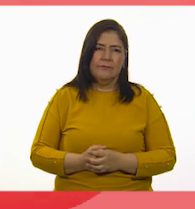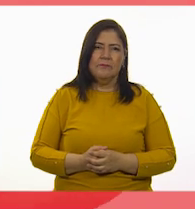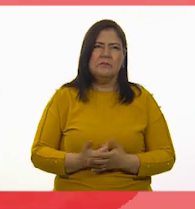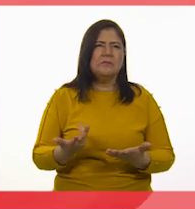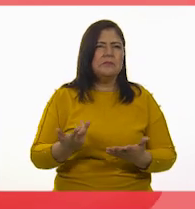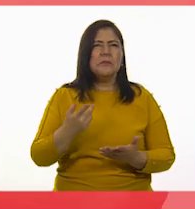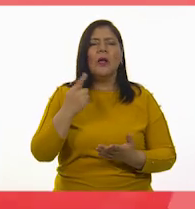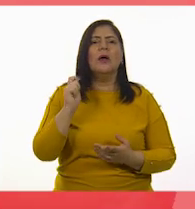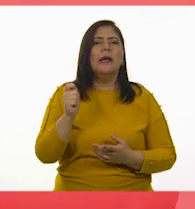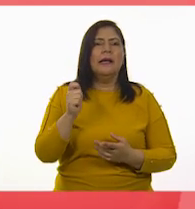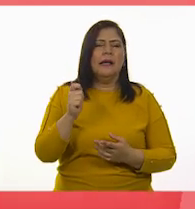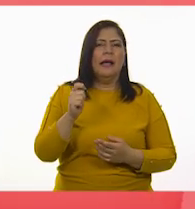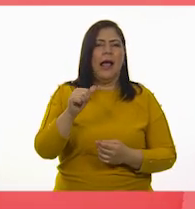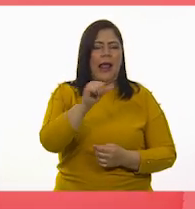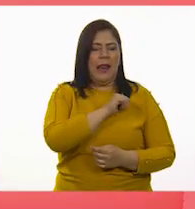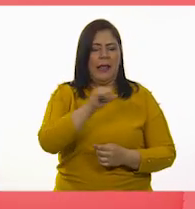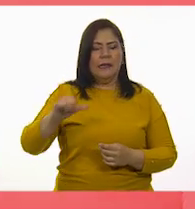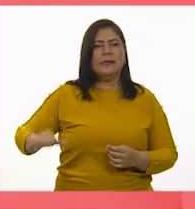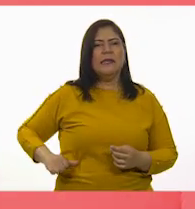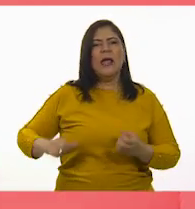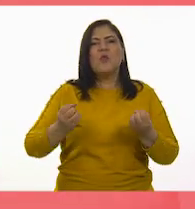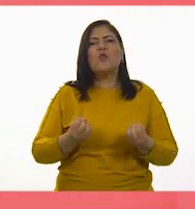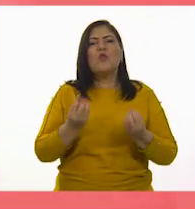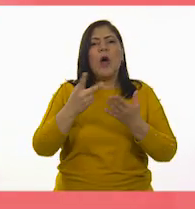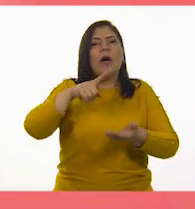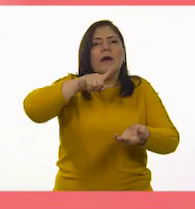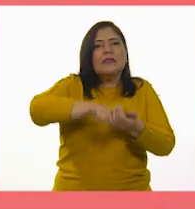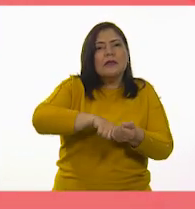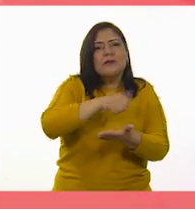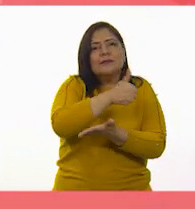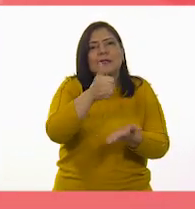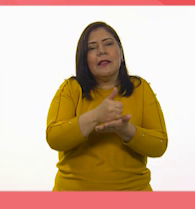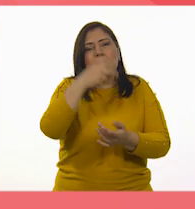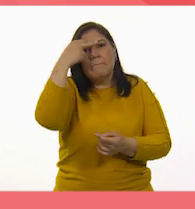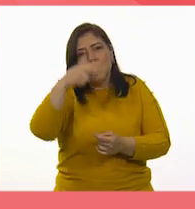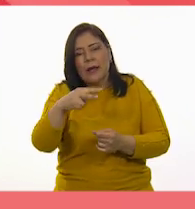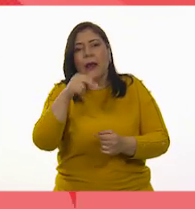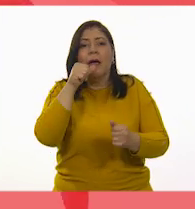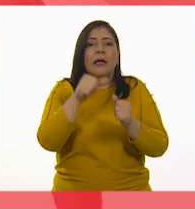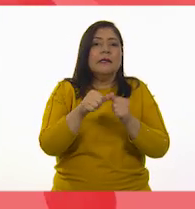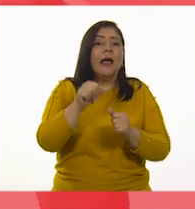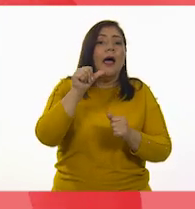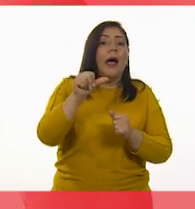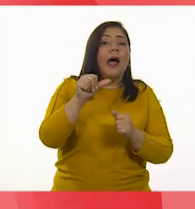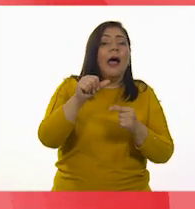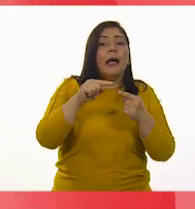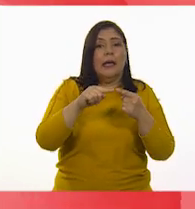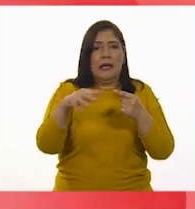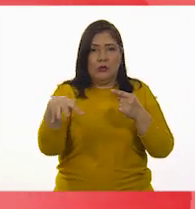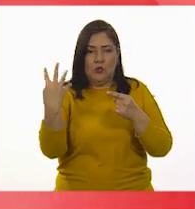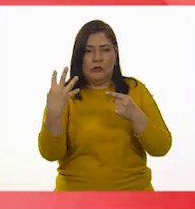¿Cuántas alcaldías conforman la Ciudad de México? A. 14.